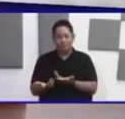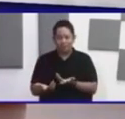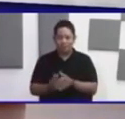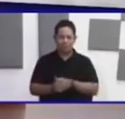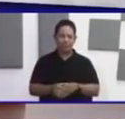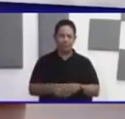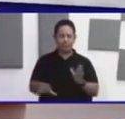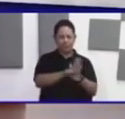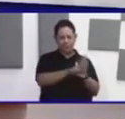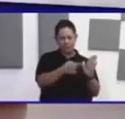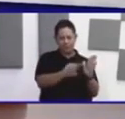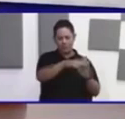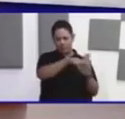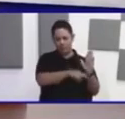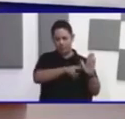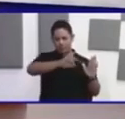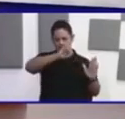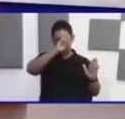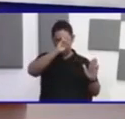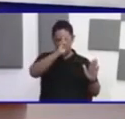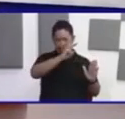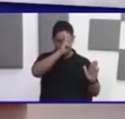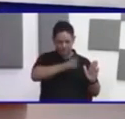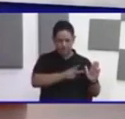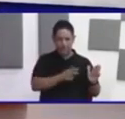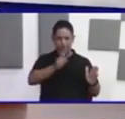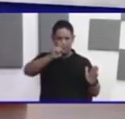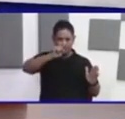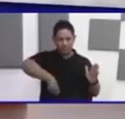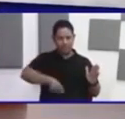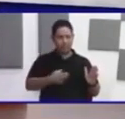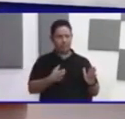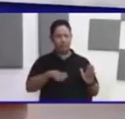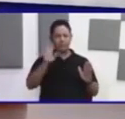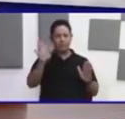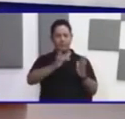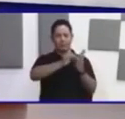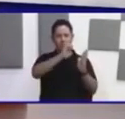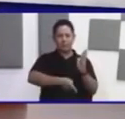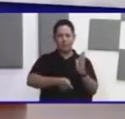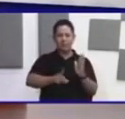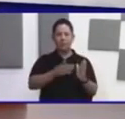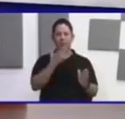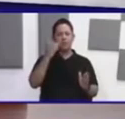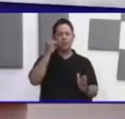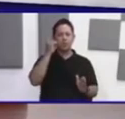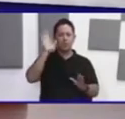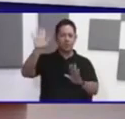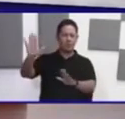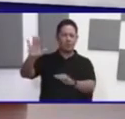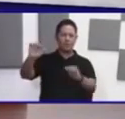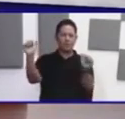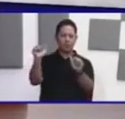estuviese dentro de las excepciones legislativas, de los decretos legislativos que emanaron y que han emanado de Presidencia de la República, el